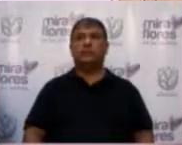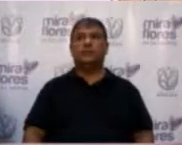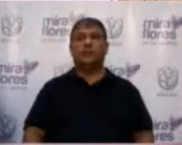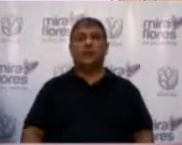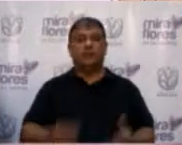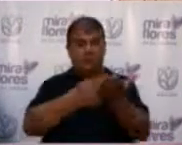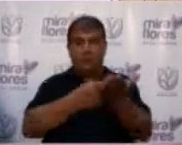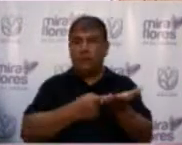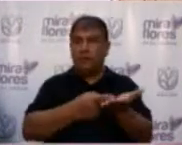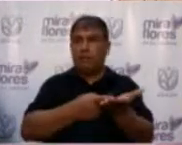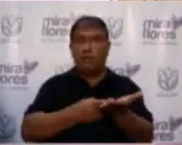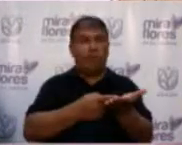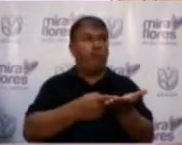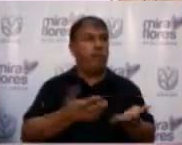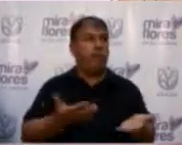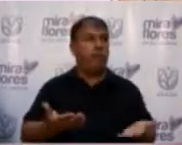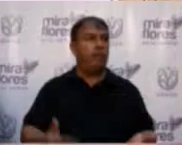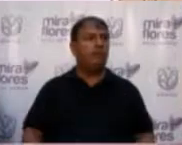Al debate.